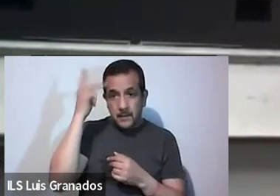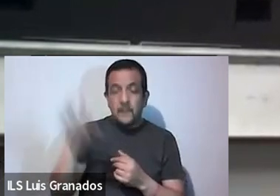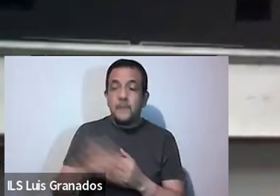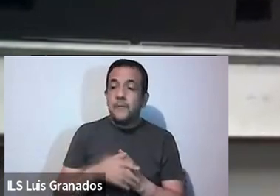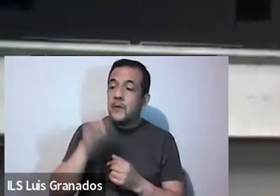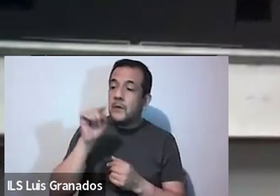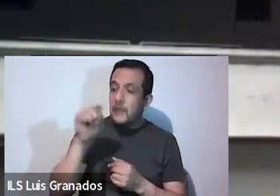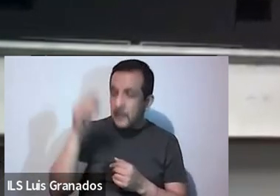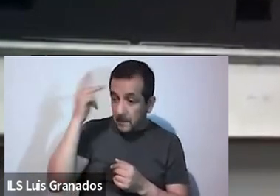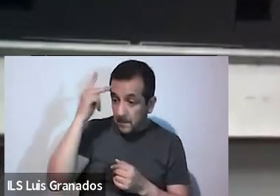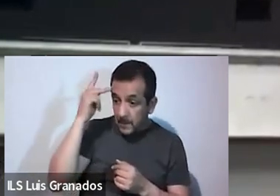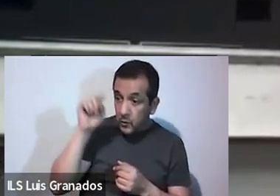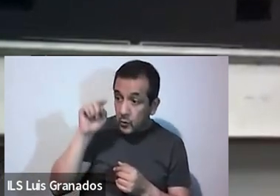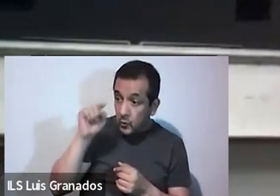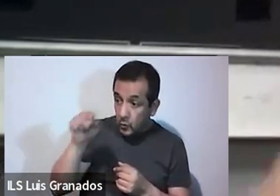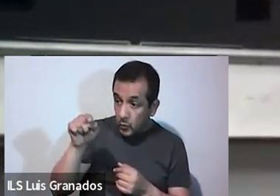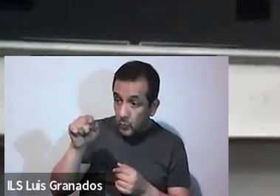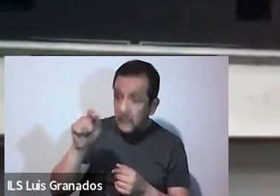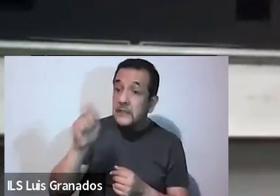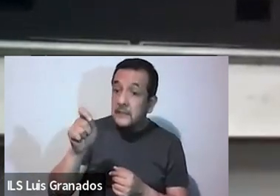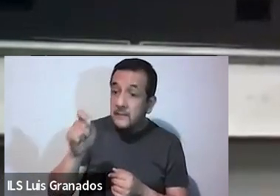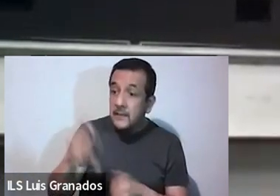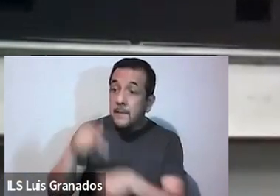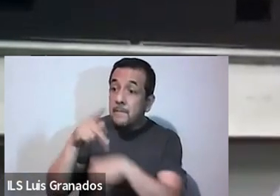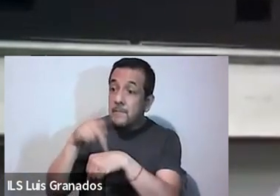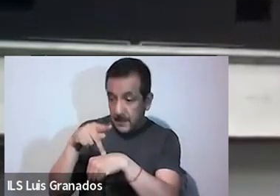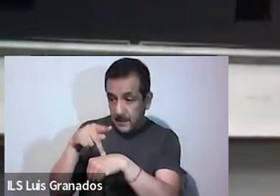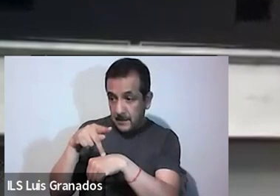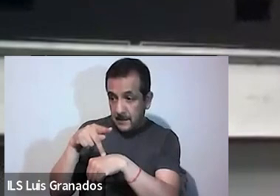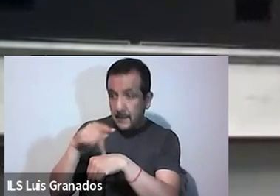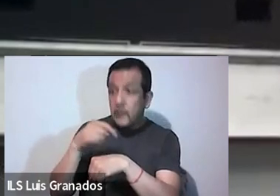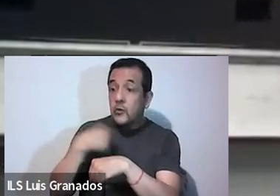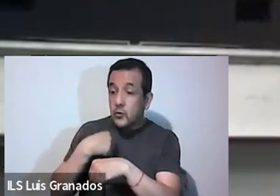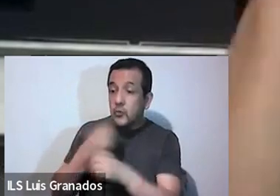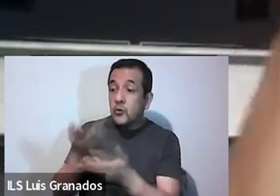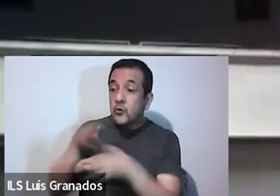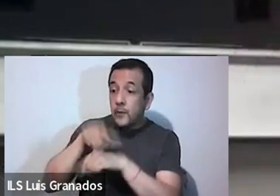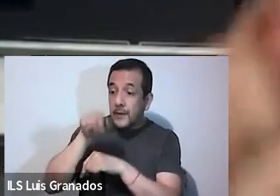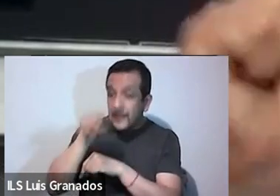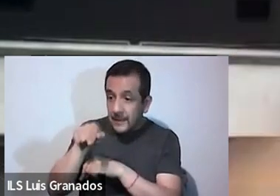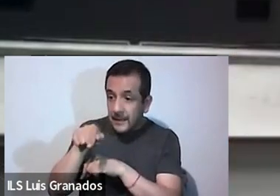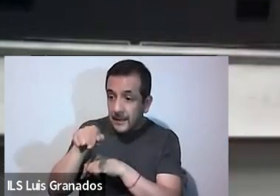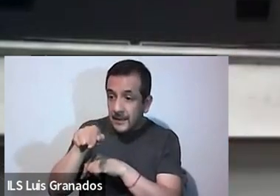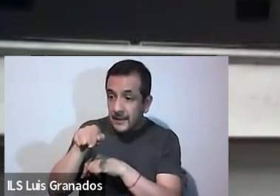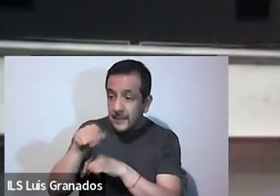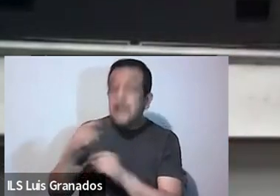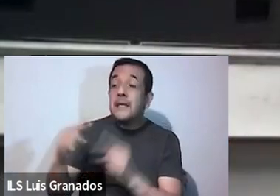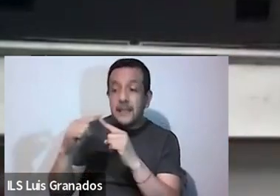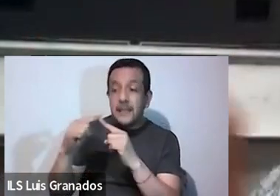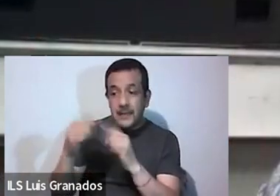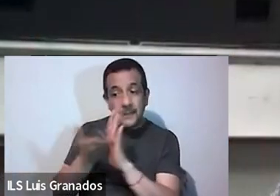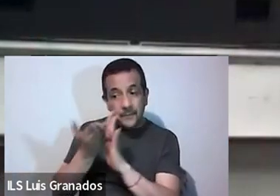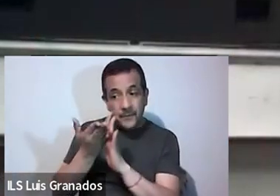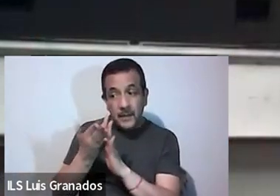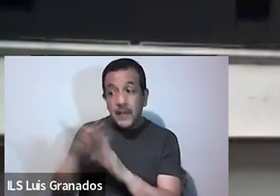tú eres, Pedro le dice, piedra, y sobre esta piedra edificaré mi iglesia. Y los poderes de la muerte